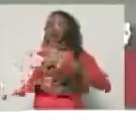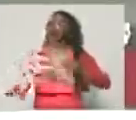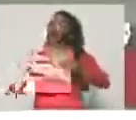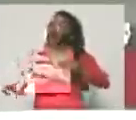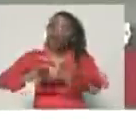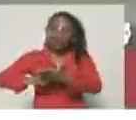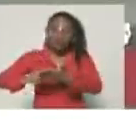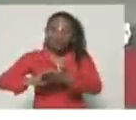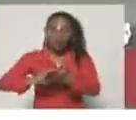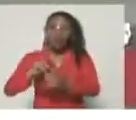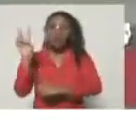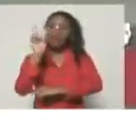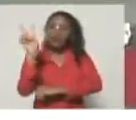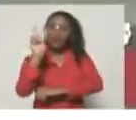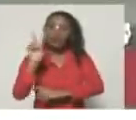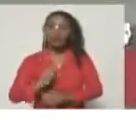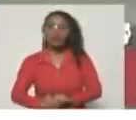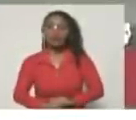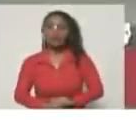elecciones en Venezuela,